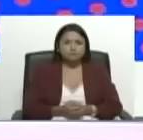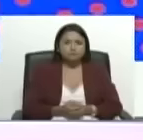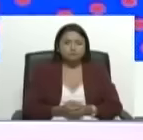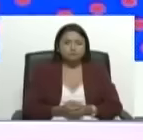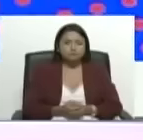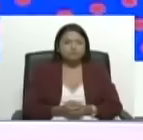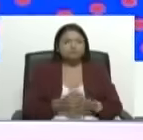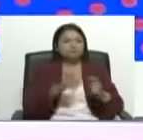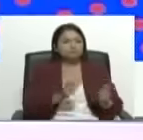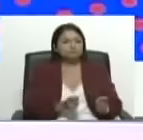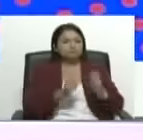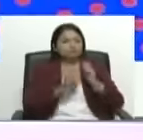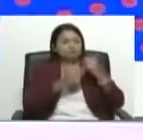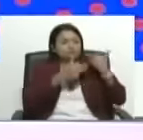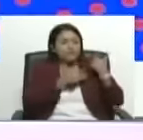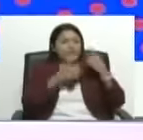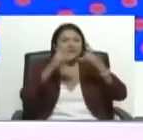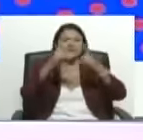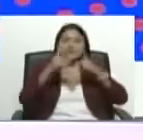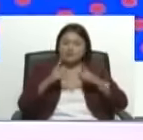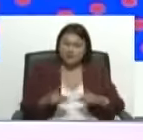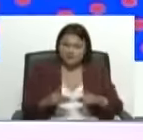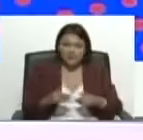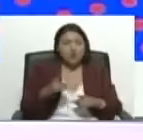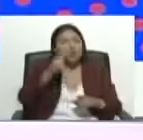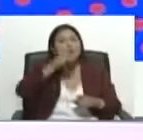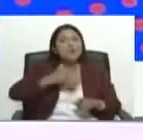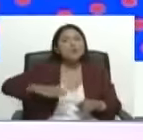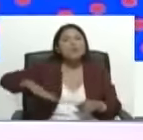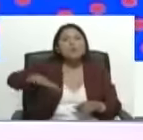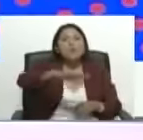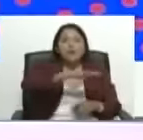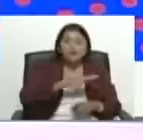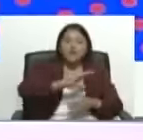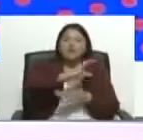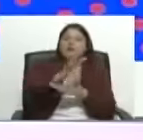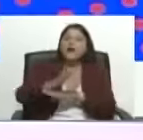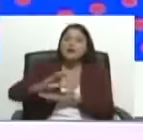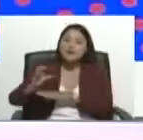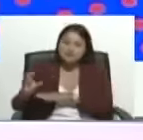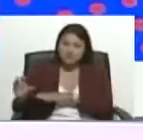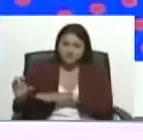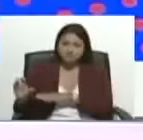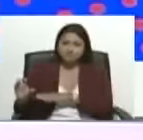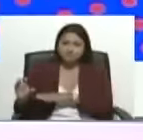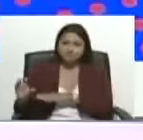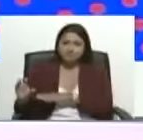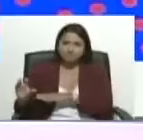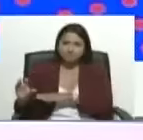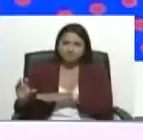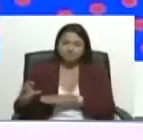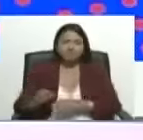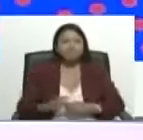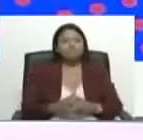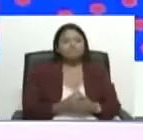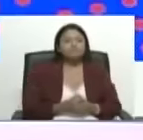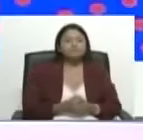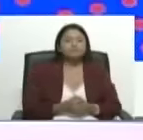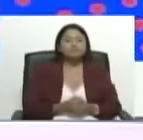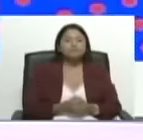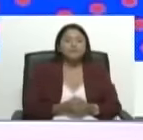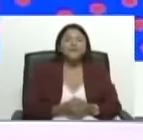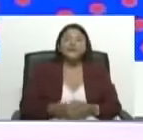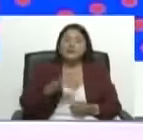Asuma un poco de dignidad como pueblo caribeño. Asuma un poco de dignidad como pueblo caribeño y se tiene que